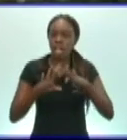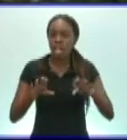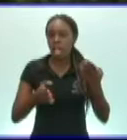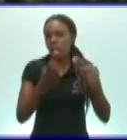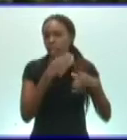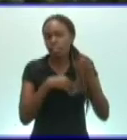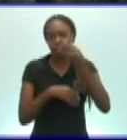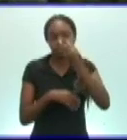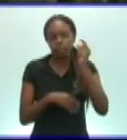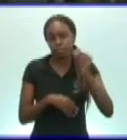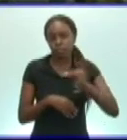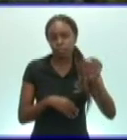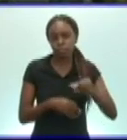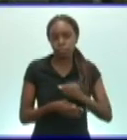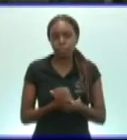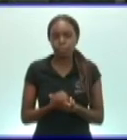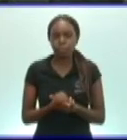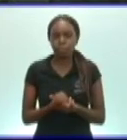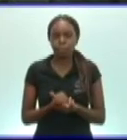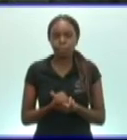hombres.